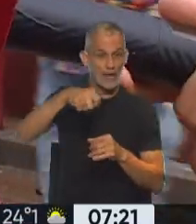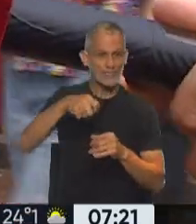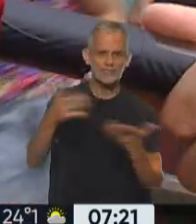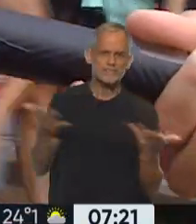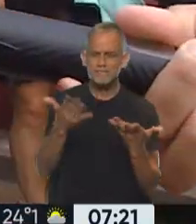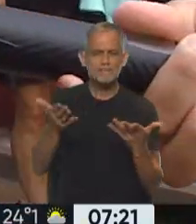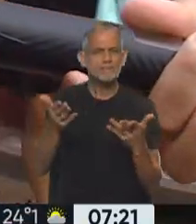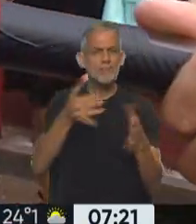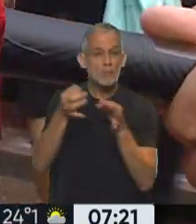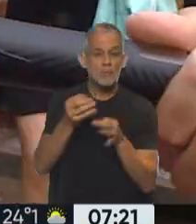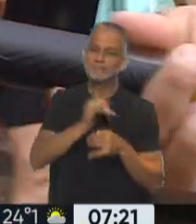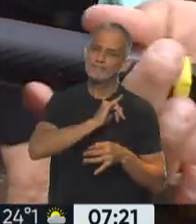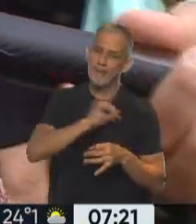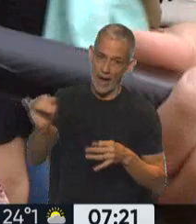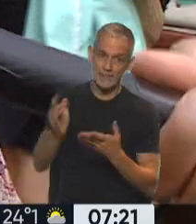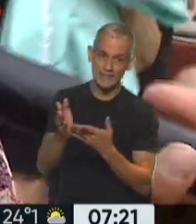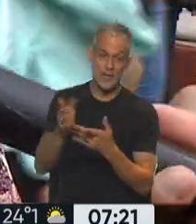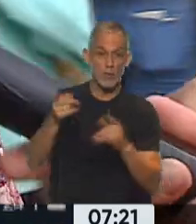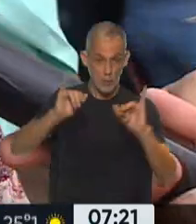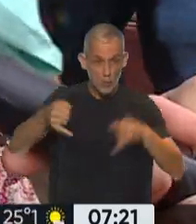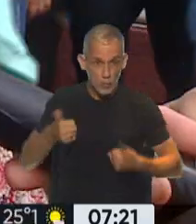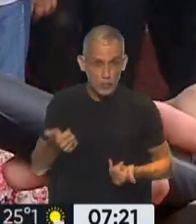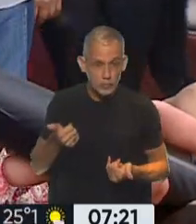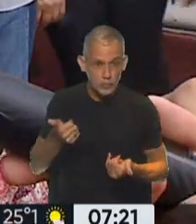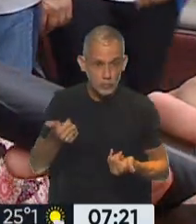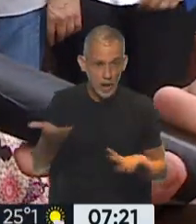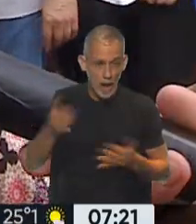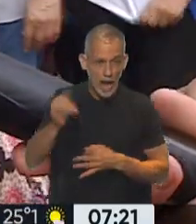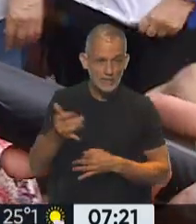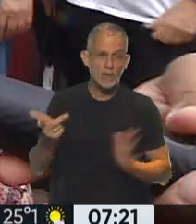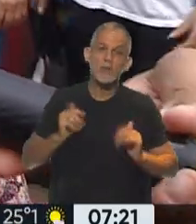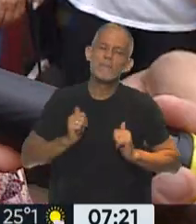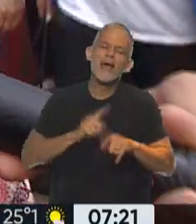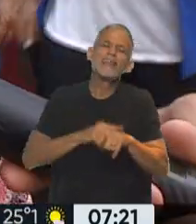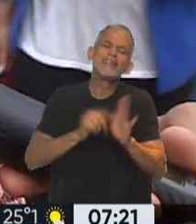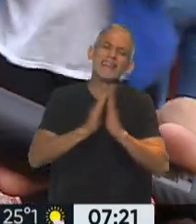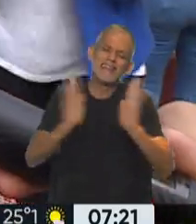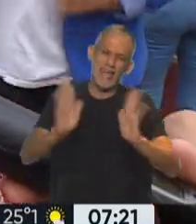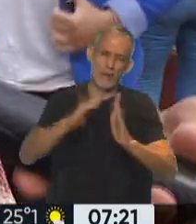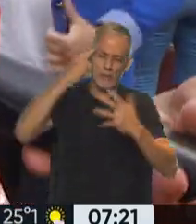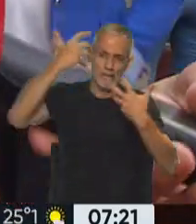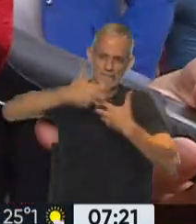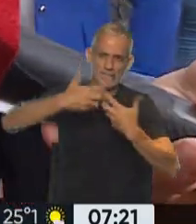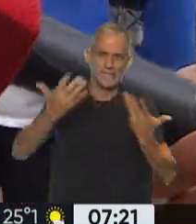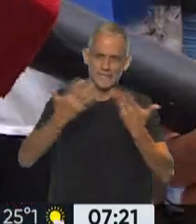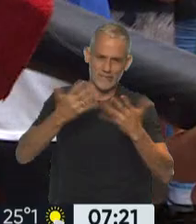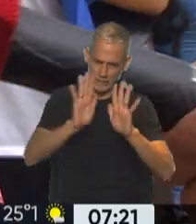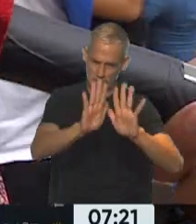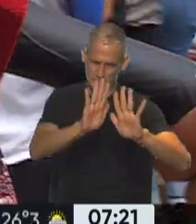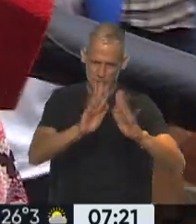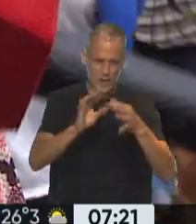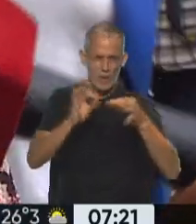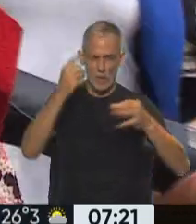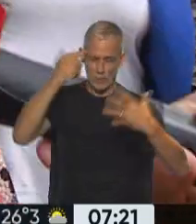para notificarlo, y él acepta, pero espera el tiempo, que es lo que necesitan todos para que